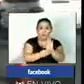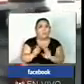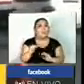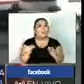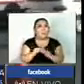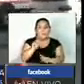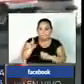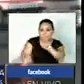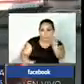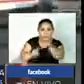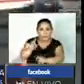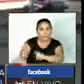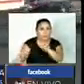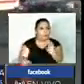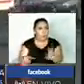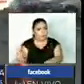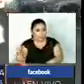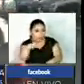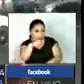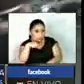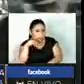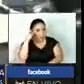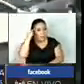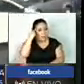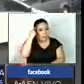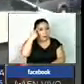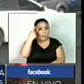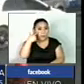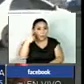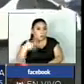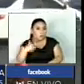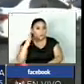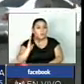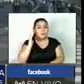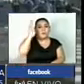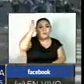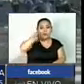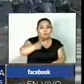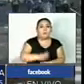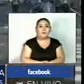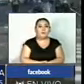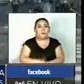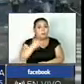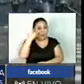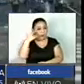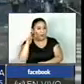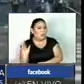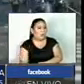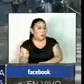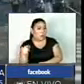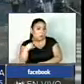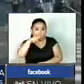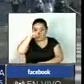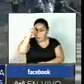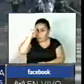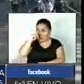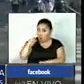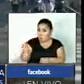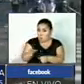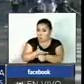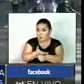consultó a los encuestados si corre algún riesgo en su futuro inmediato. Por ejemplo, perder el empleo.